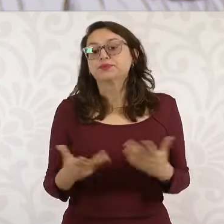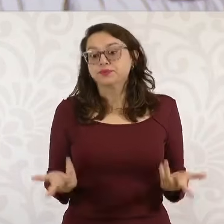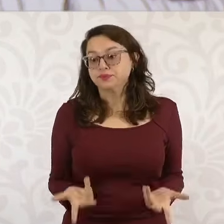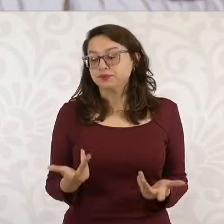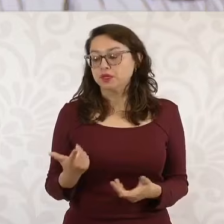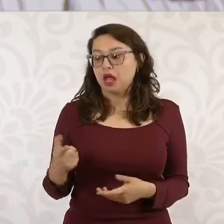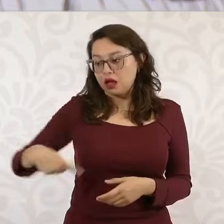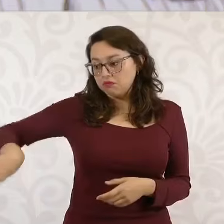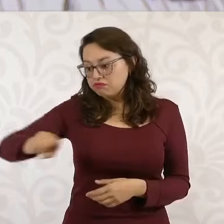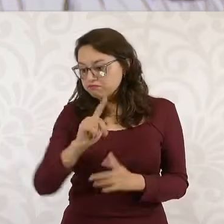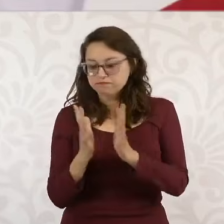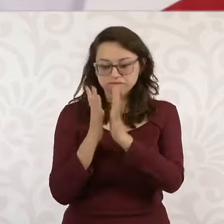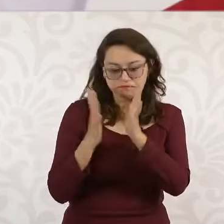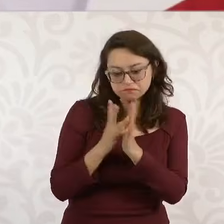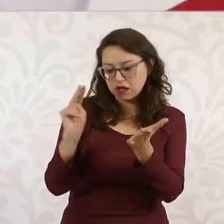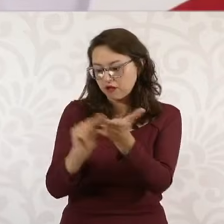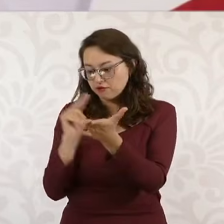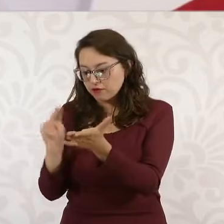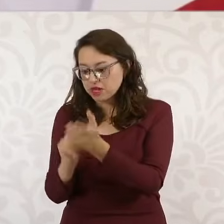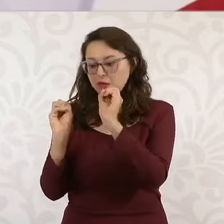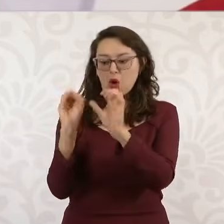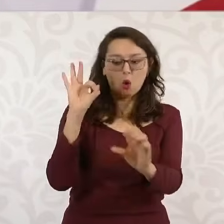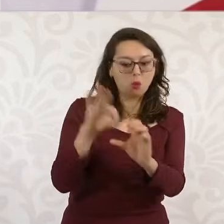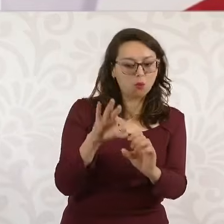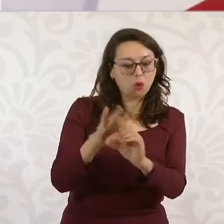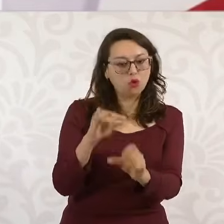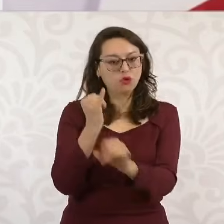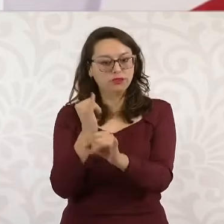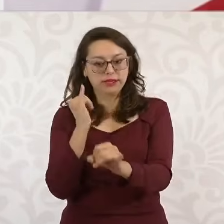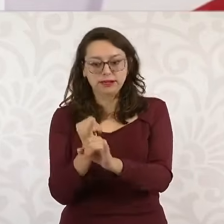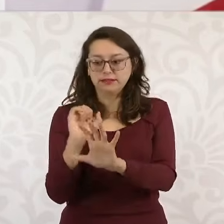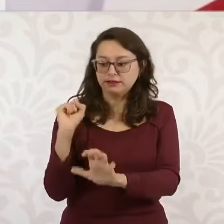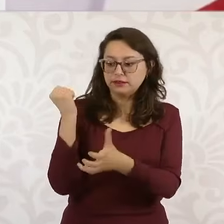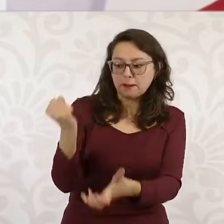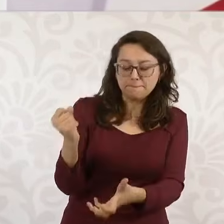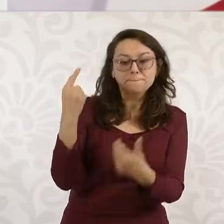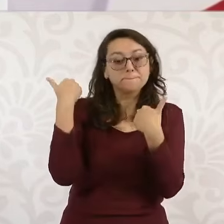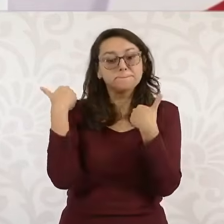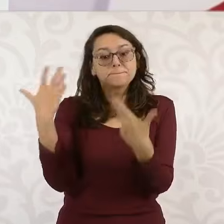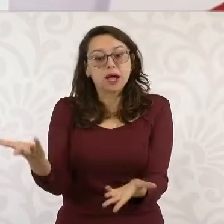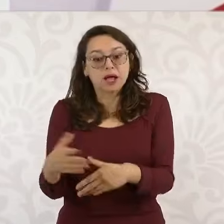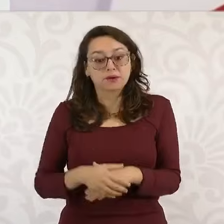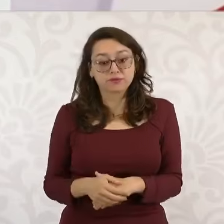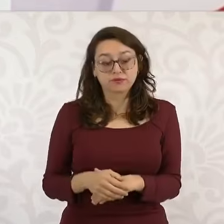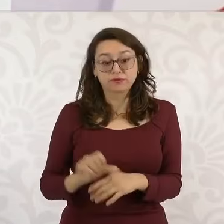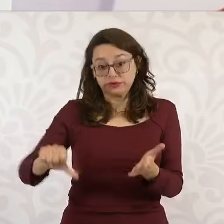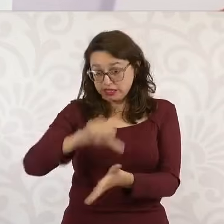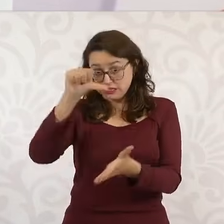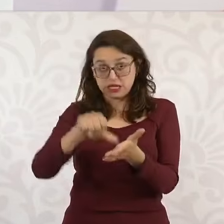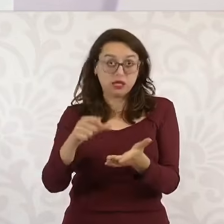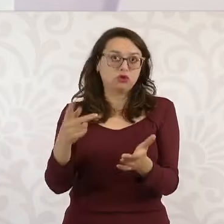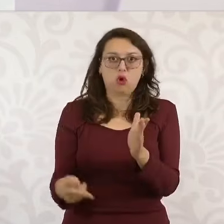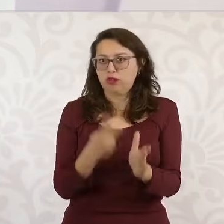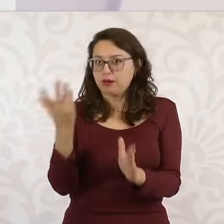de firmas, con una votación electrónica, si el recurso se va para volver a hacer el kiosco del centro del pueblo